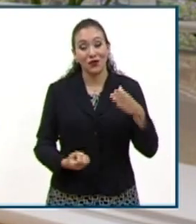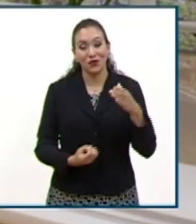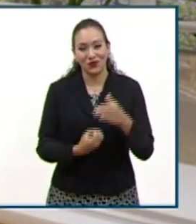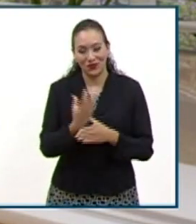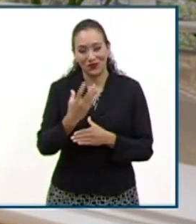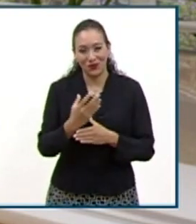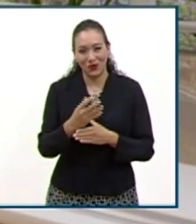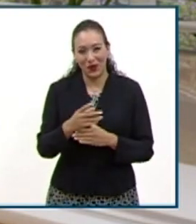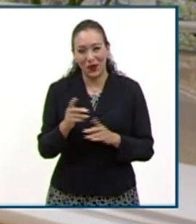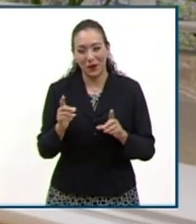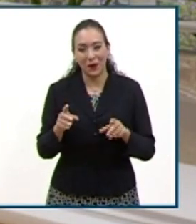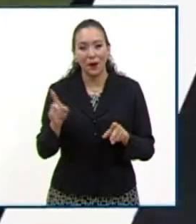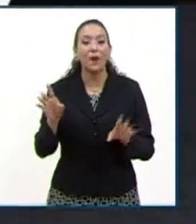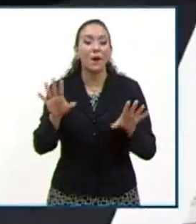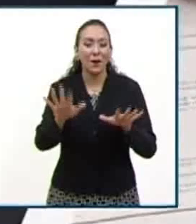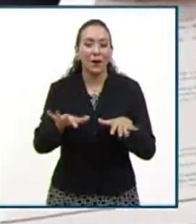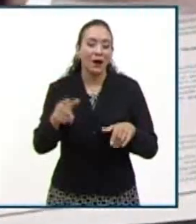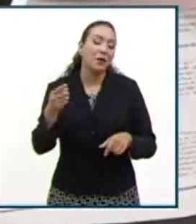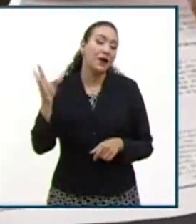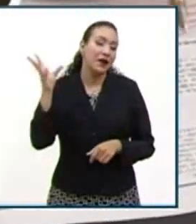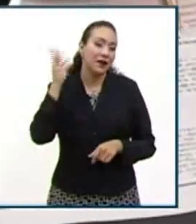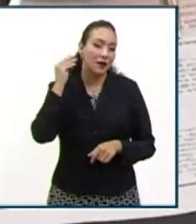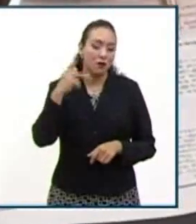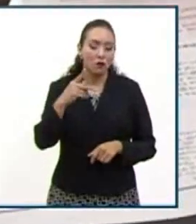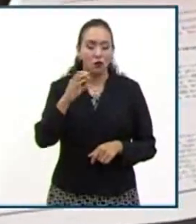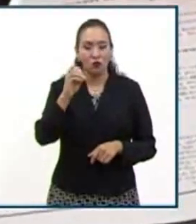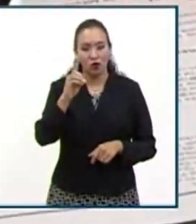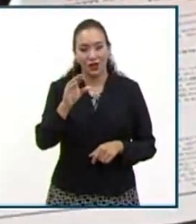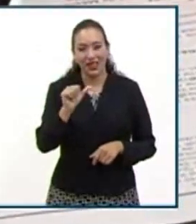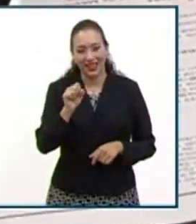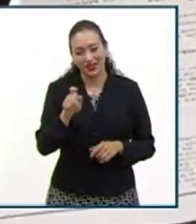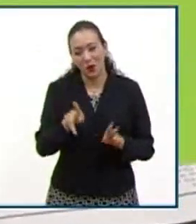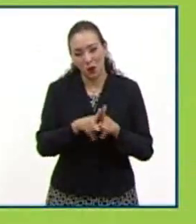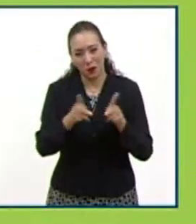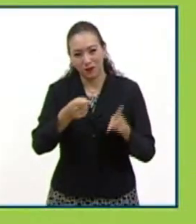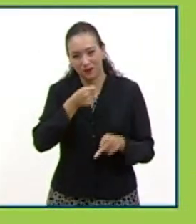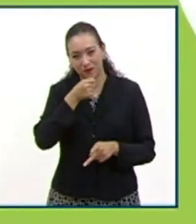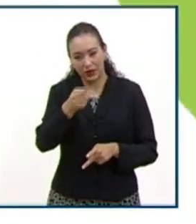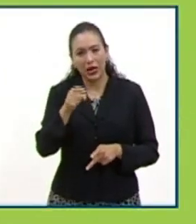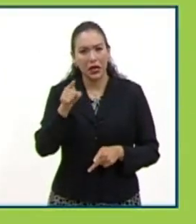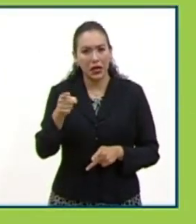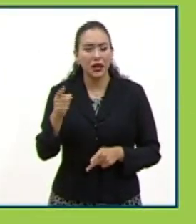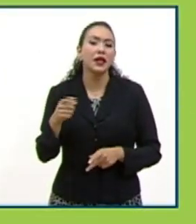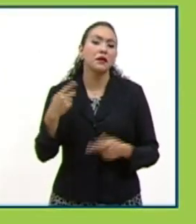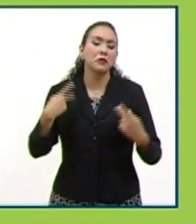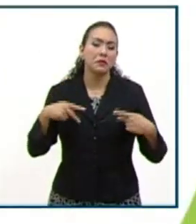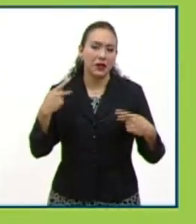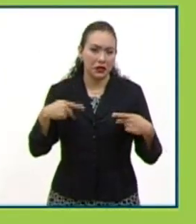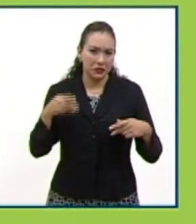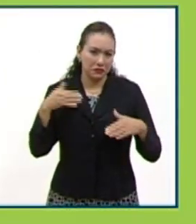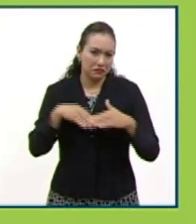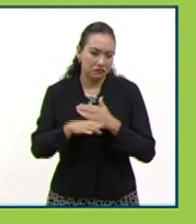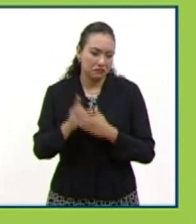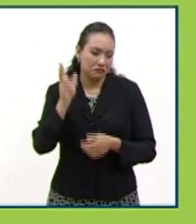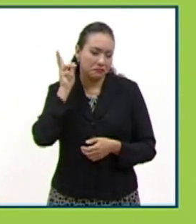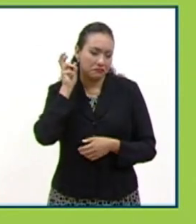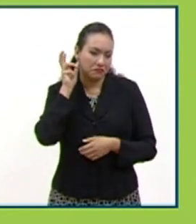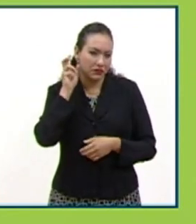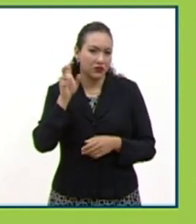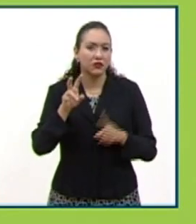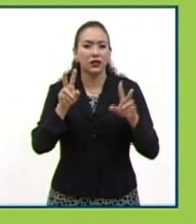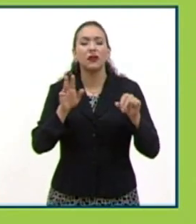del Consejo de la Judicatura Federal, en el que se aborda la defensa contra la tortura, particularmente los actos violentos y de